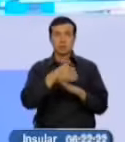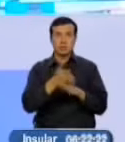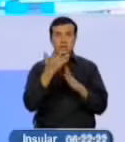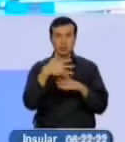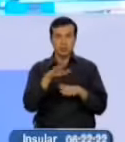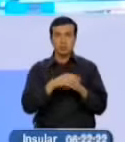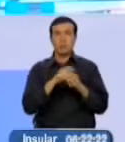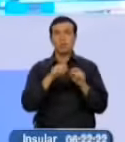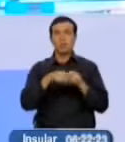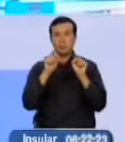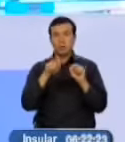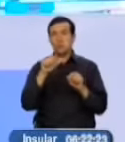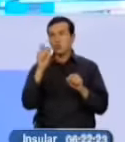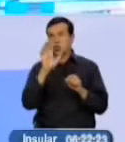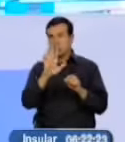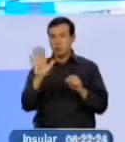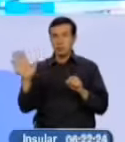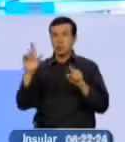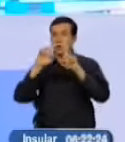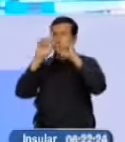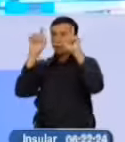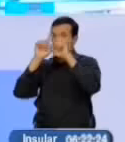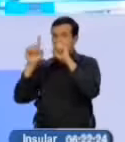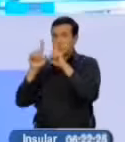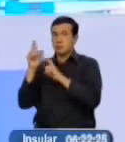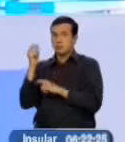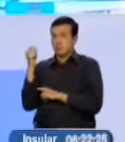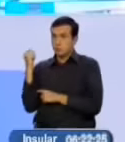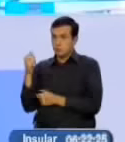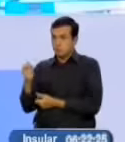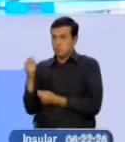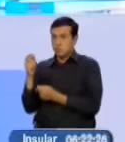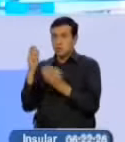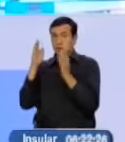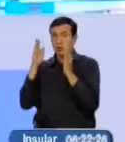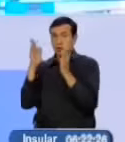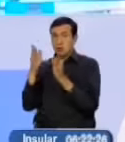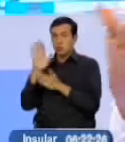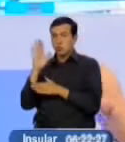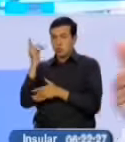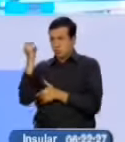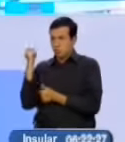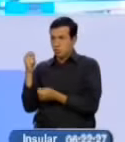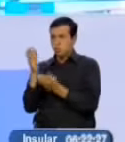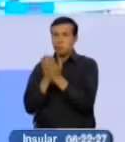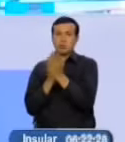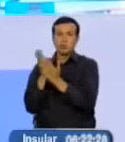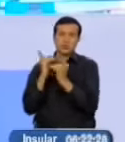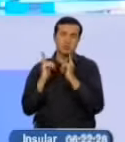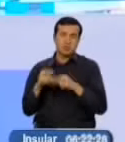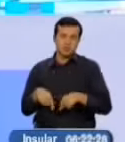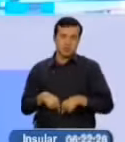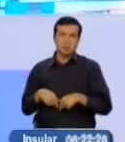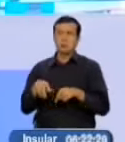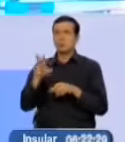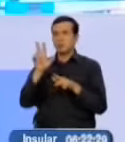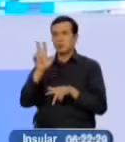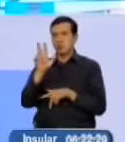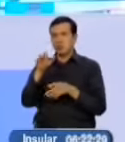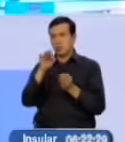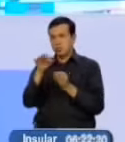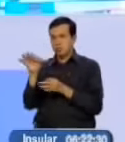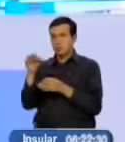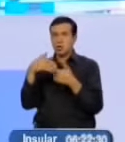tienen estos convenios con terceros. Estas empresas financian, no dan atención directa, sino que financian servicios de salud en 3 tipos de